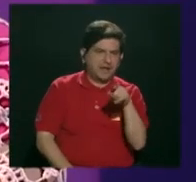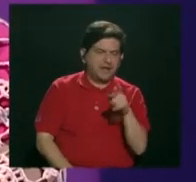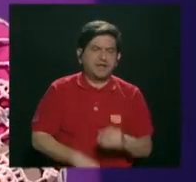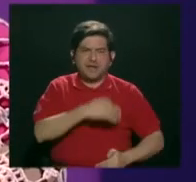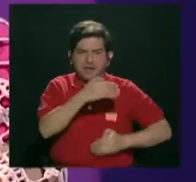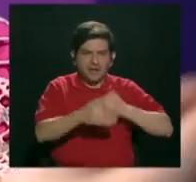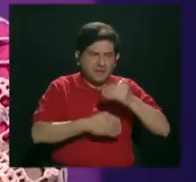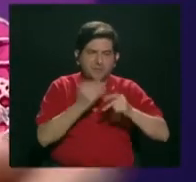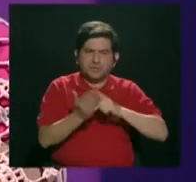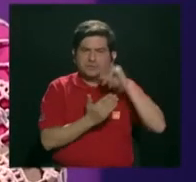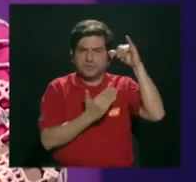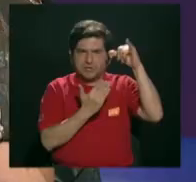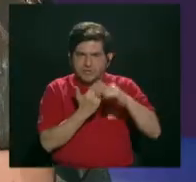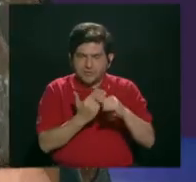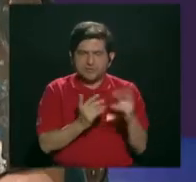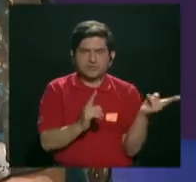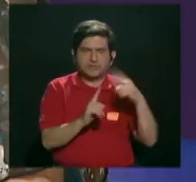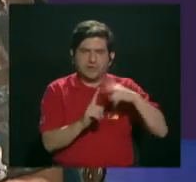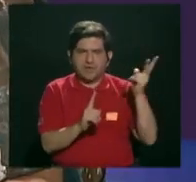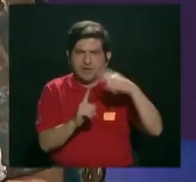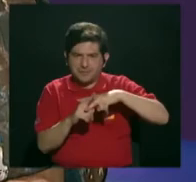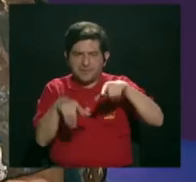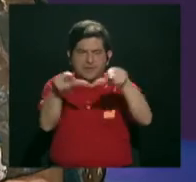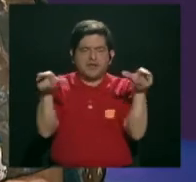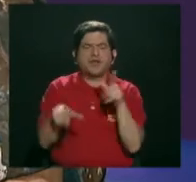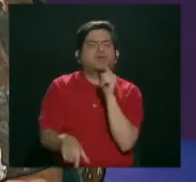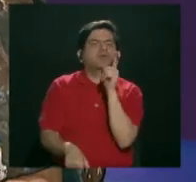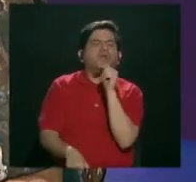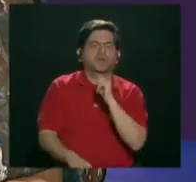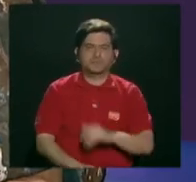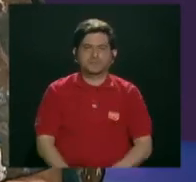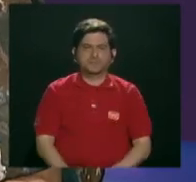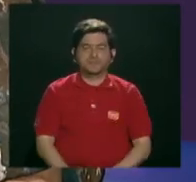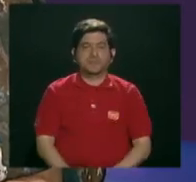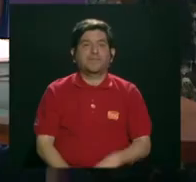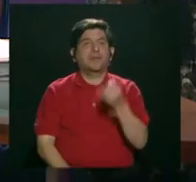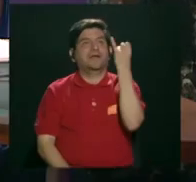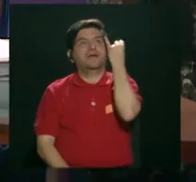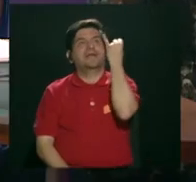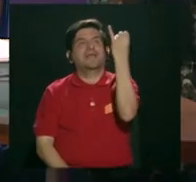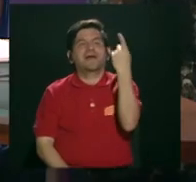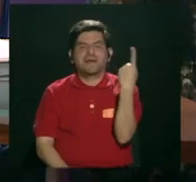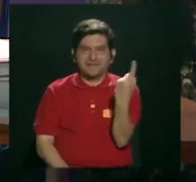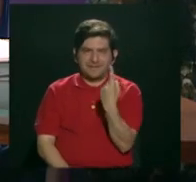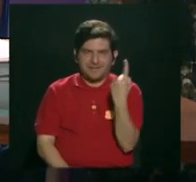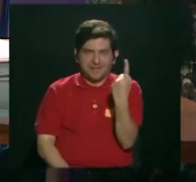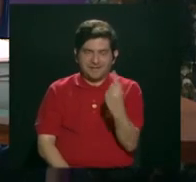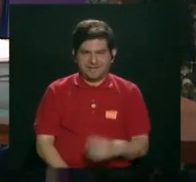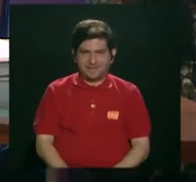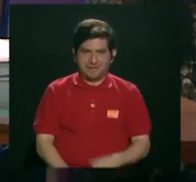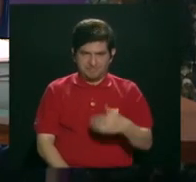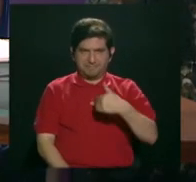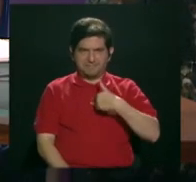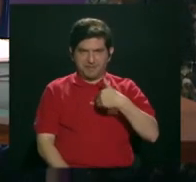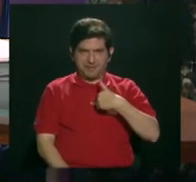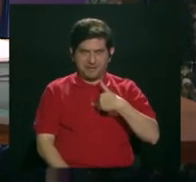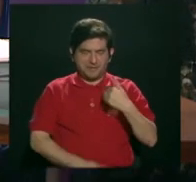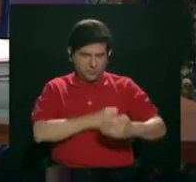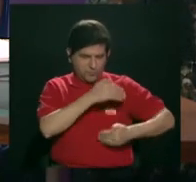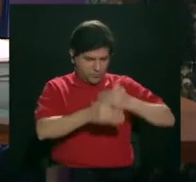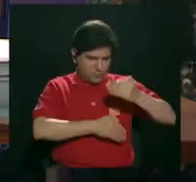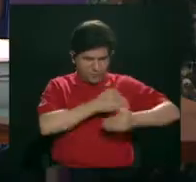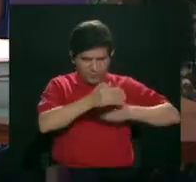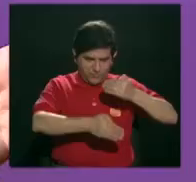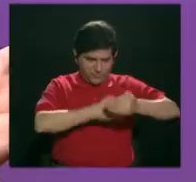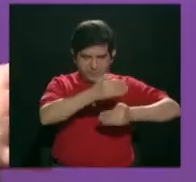el proyecto, ya en la ejecución en el campo? Bueno, la intención siempre en la concepción del proceso